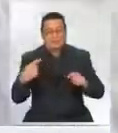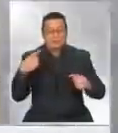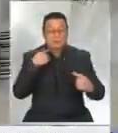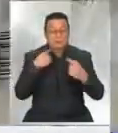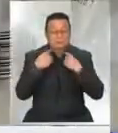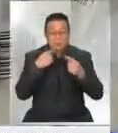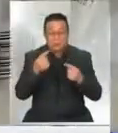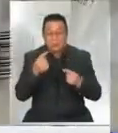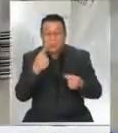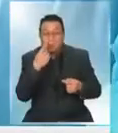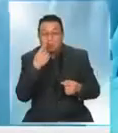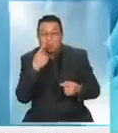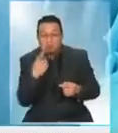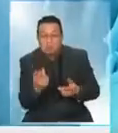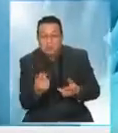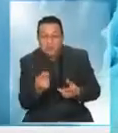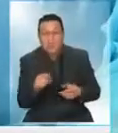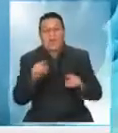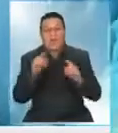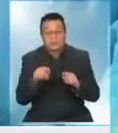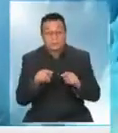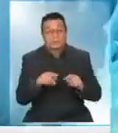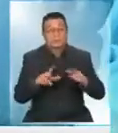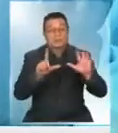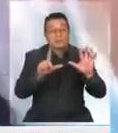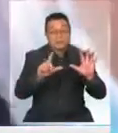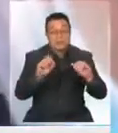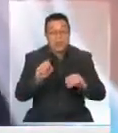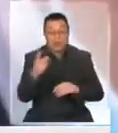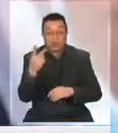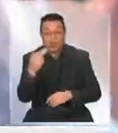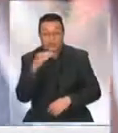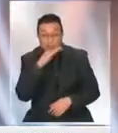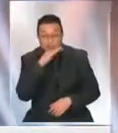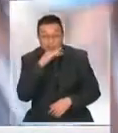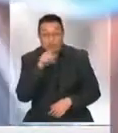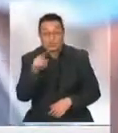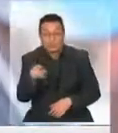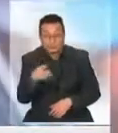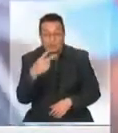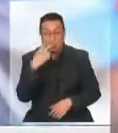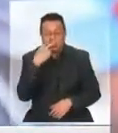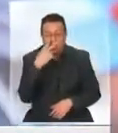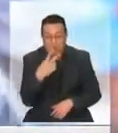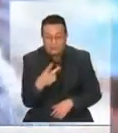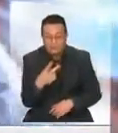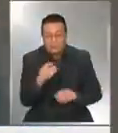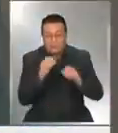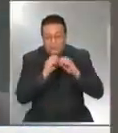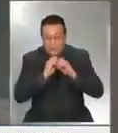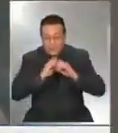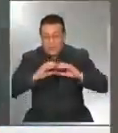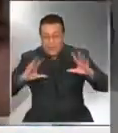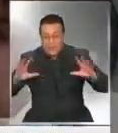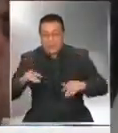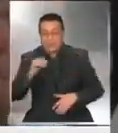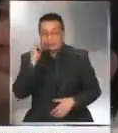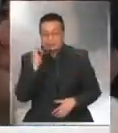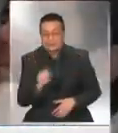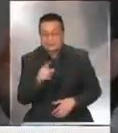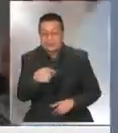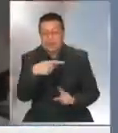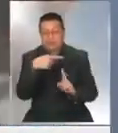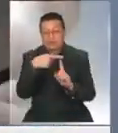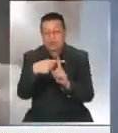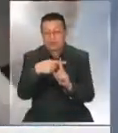la muestra. Entre 7 y 12 minutos se va a determinar si una persona es